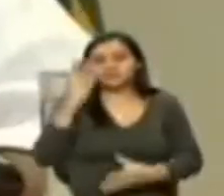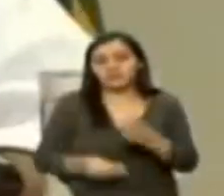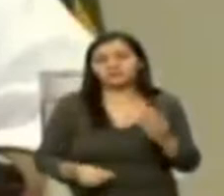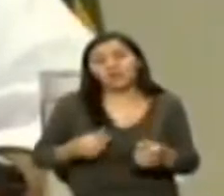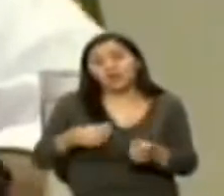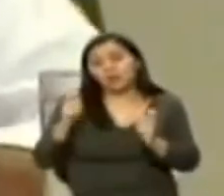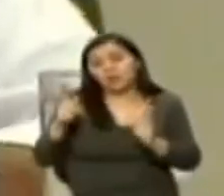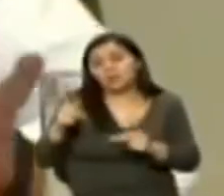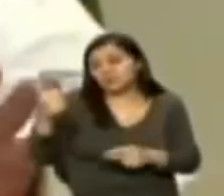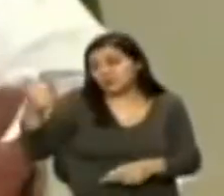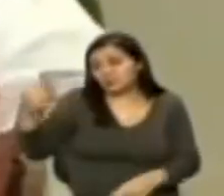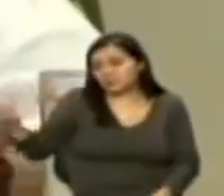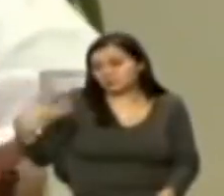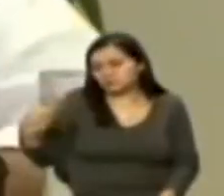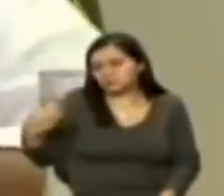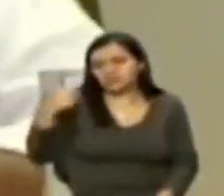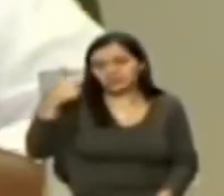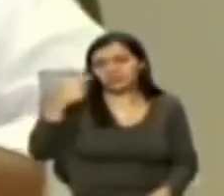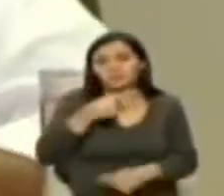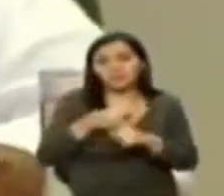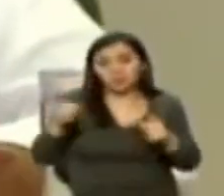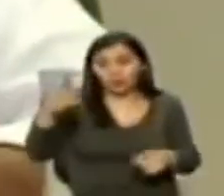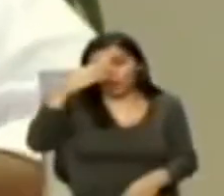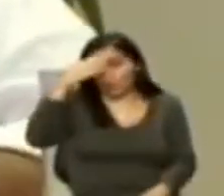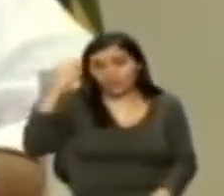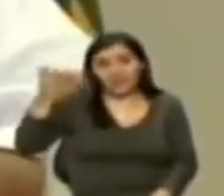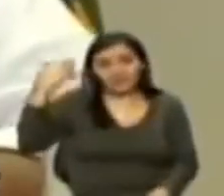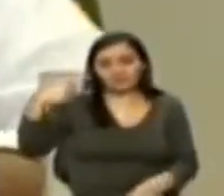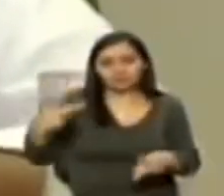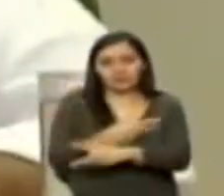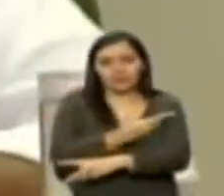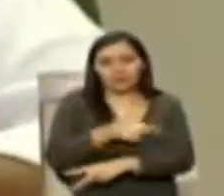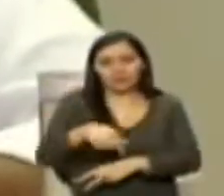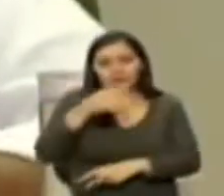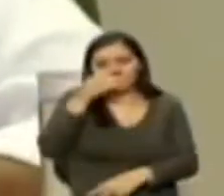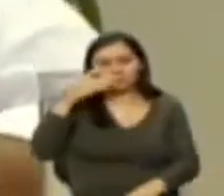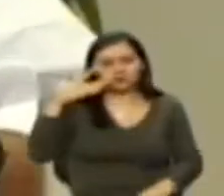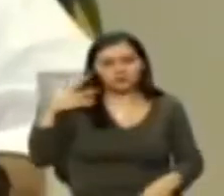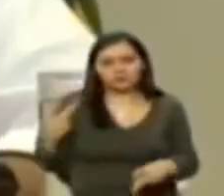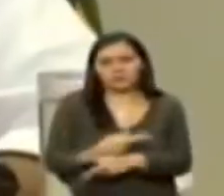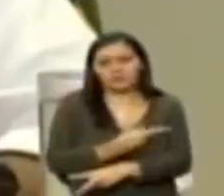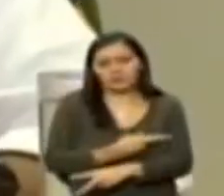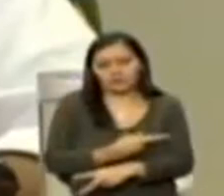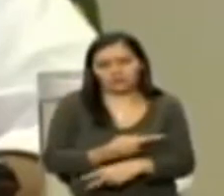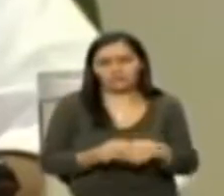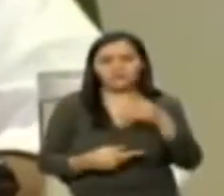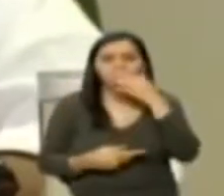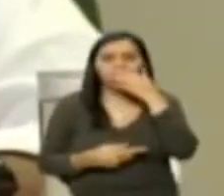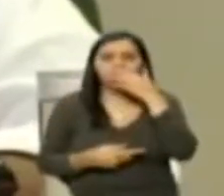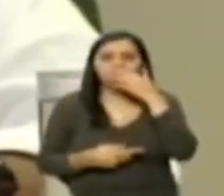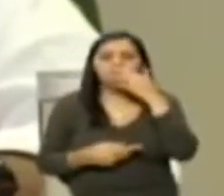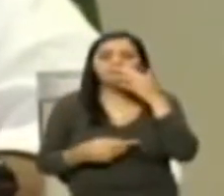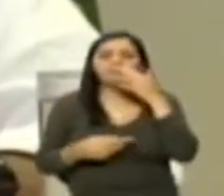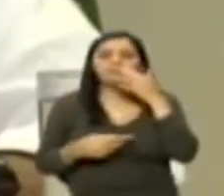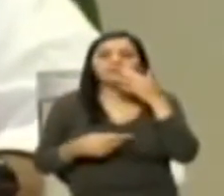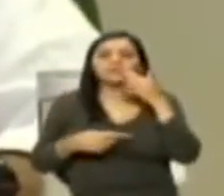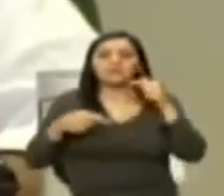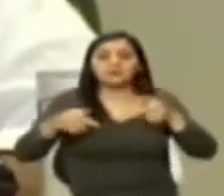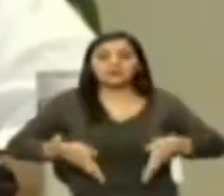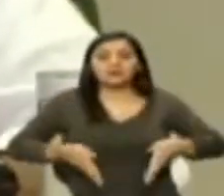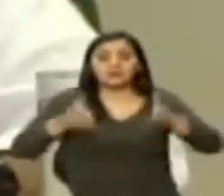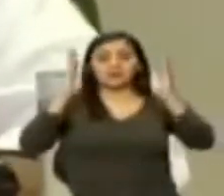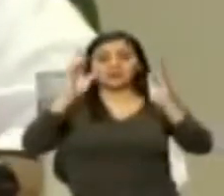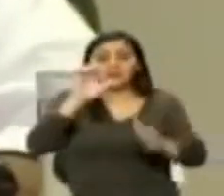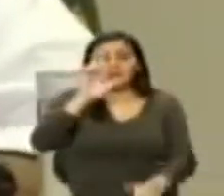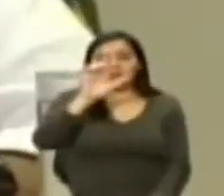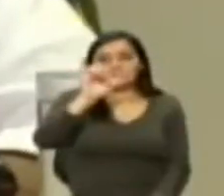exijan, pero no olviden de dónde venimos y no olviden qué es lo que había antes en la Amazonía, antes de nuestro gobierno. La vía